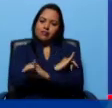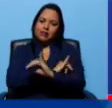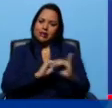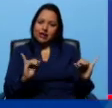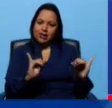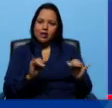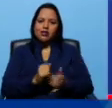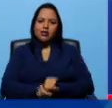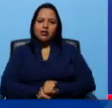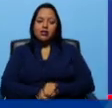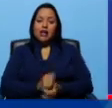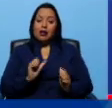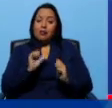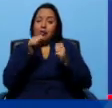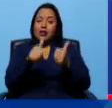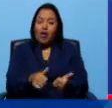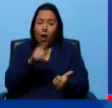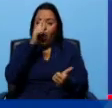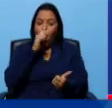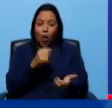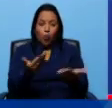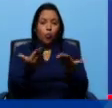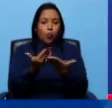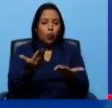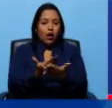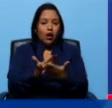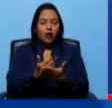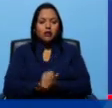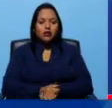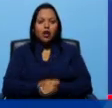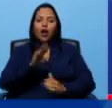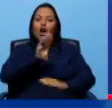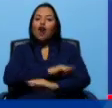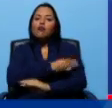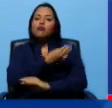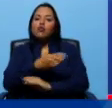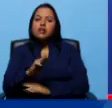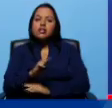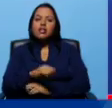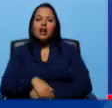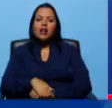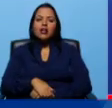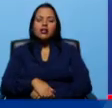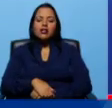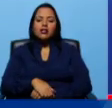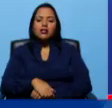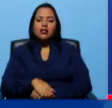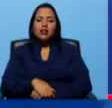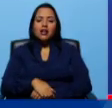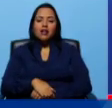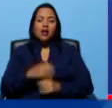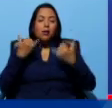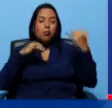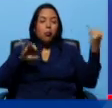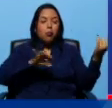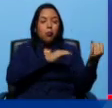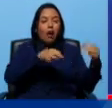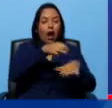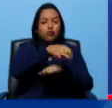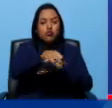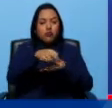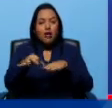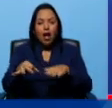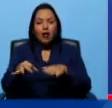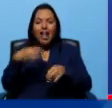cerrar, el arranque de clase, con música guaracha en la Orquesta Municipal